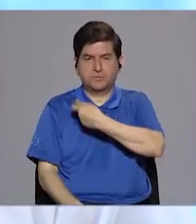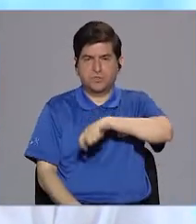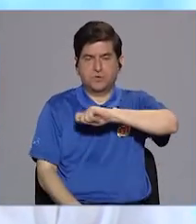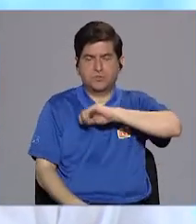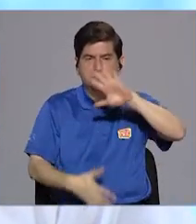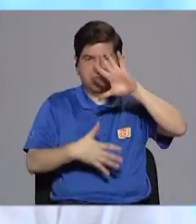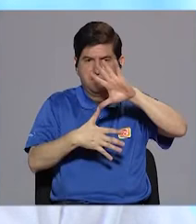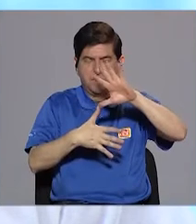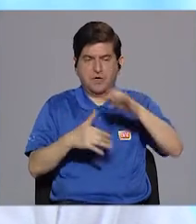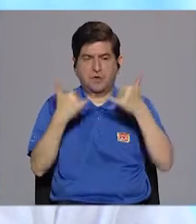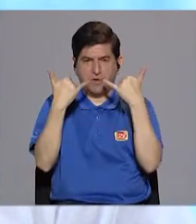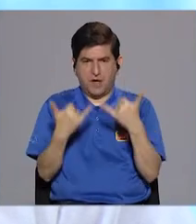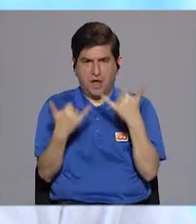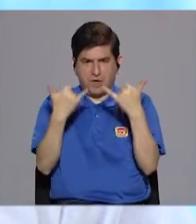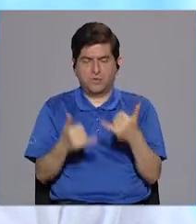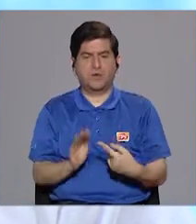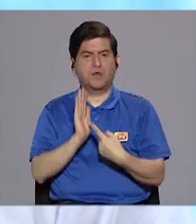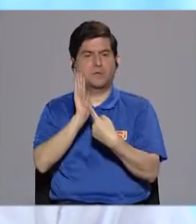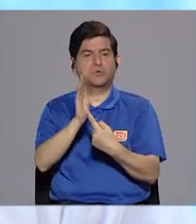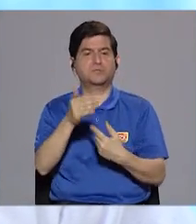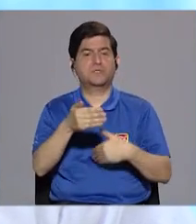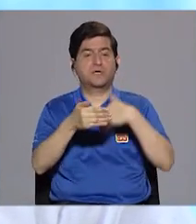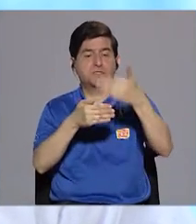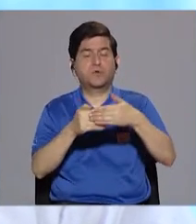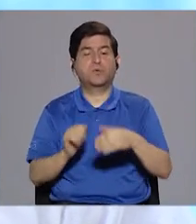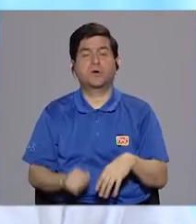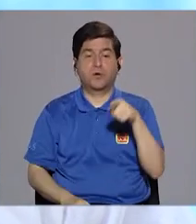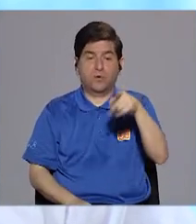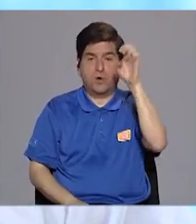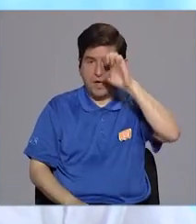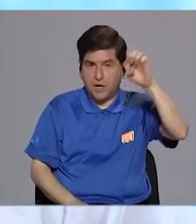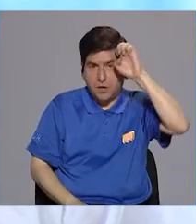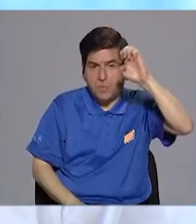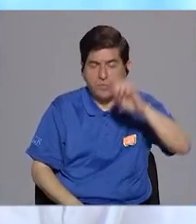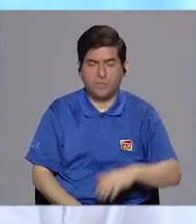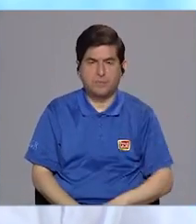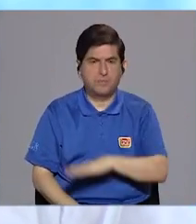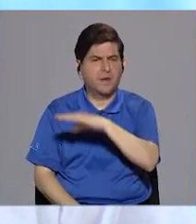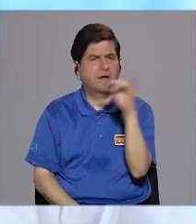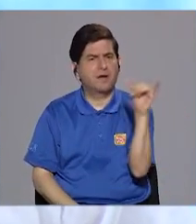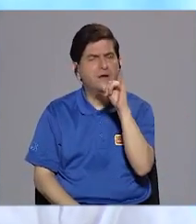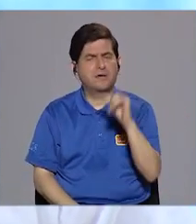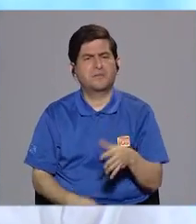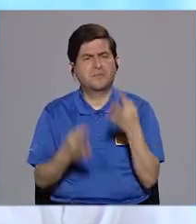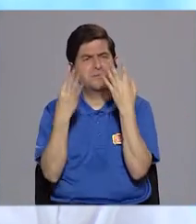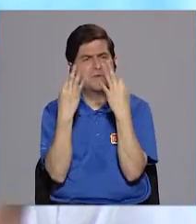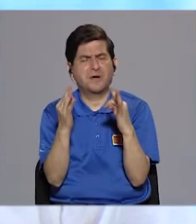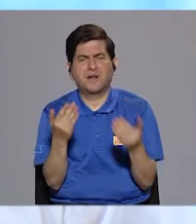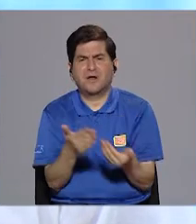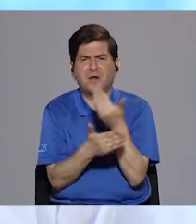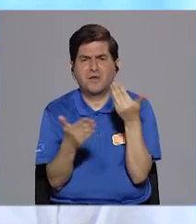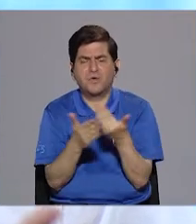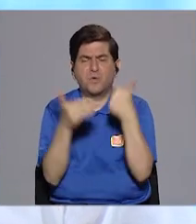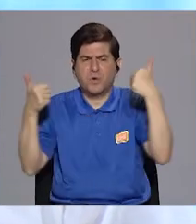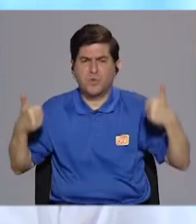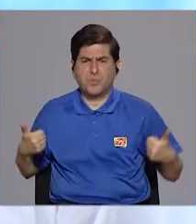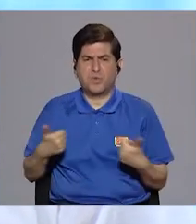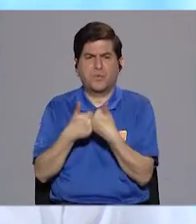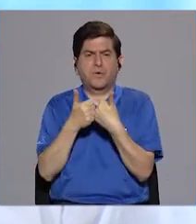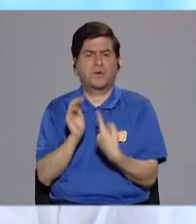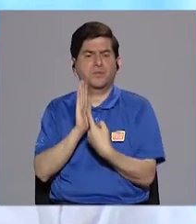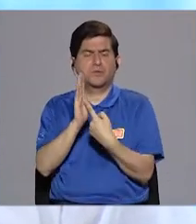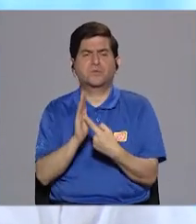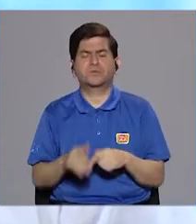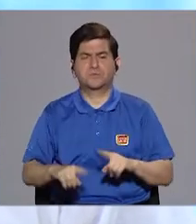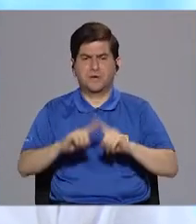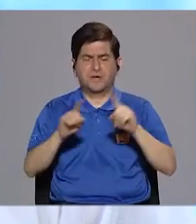iberoamericanos actuales para que se diesen a conocer en Europa. Y por otra parte también buscar nuevos retos de cómo